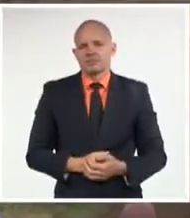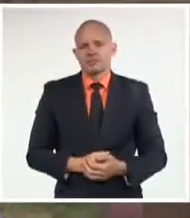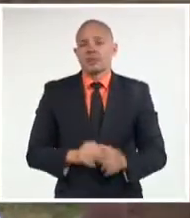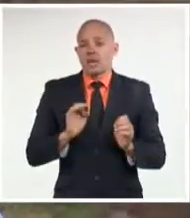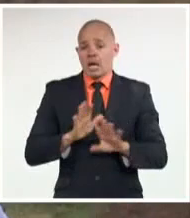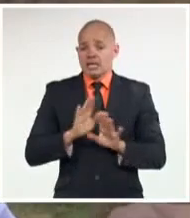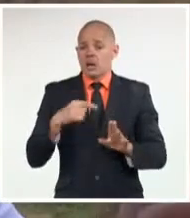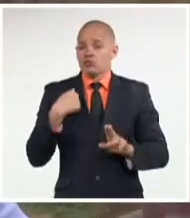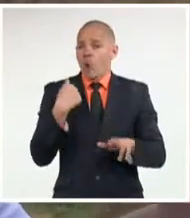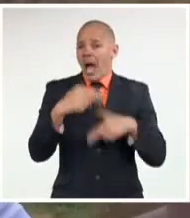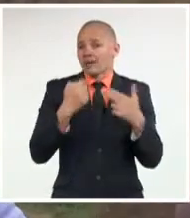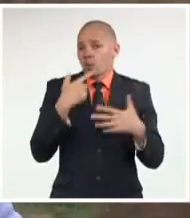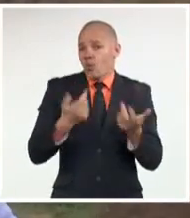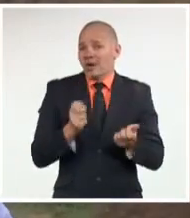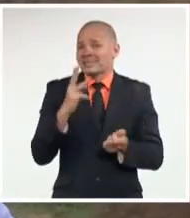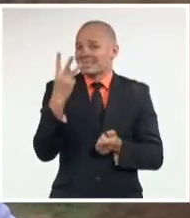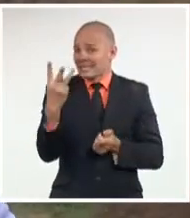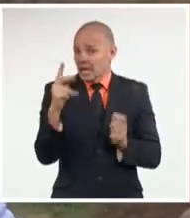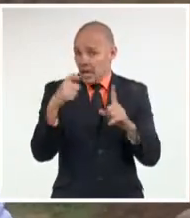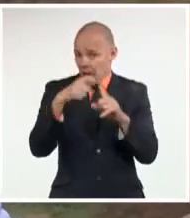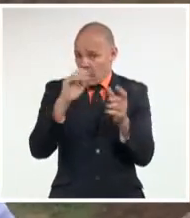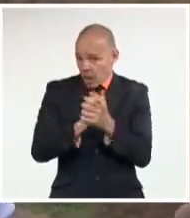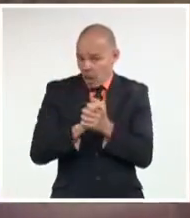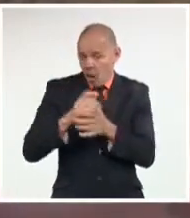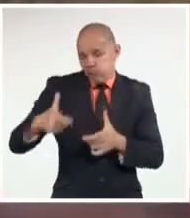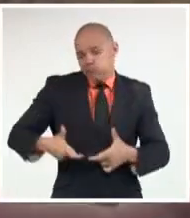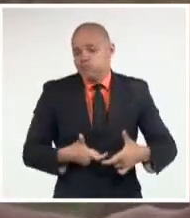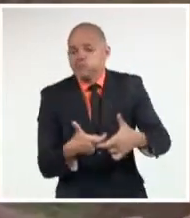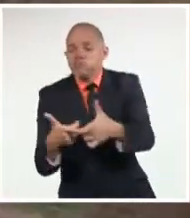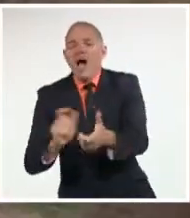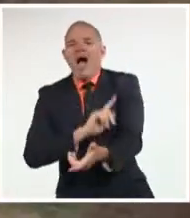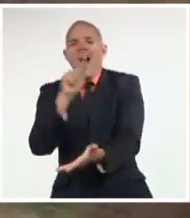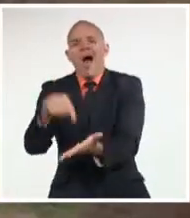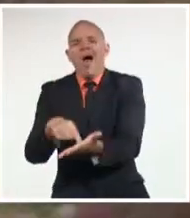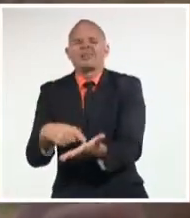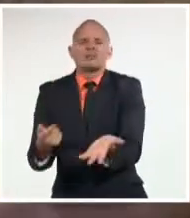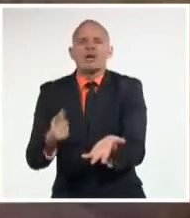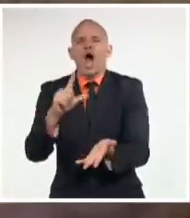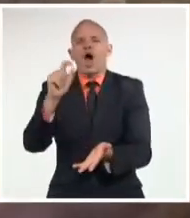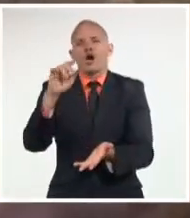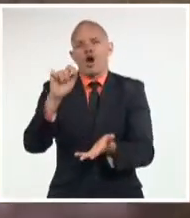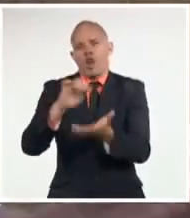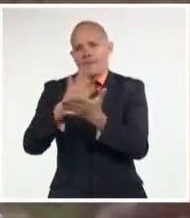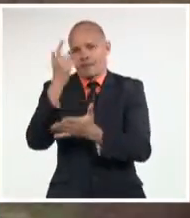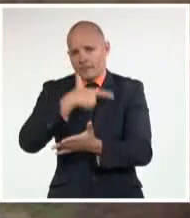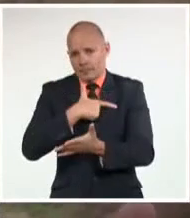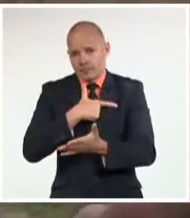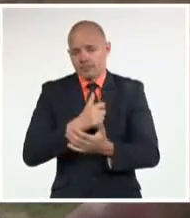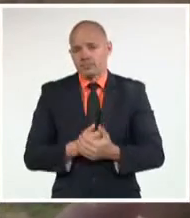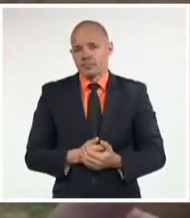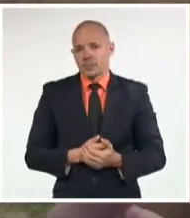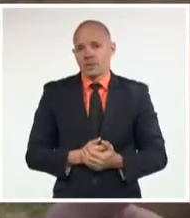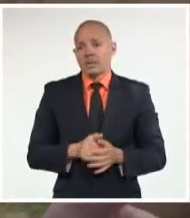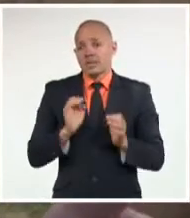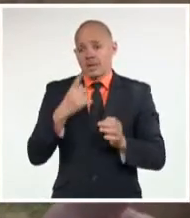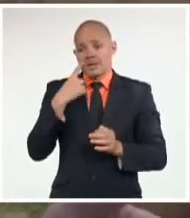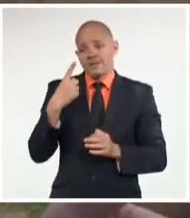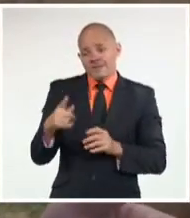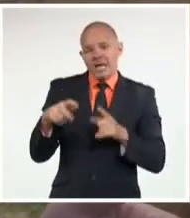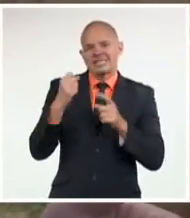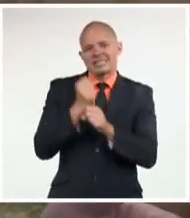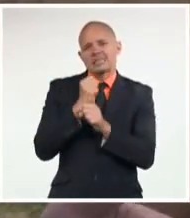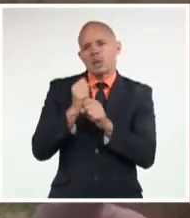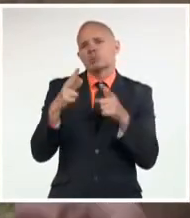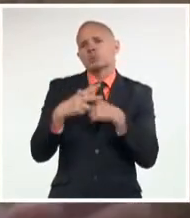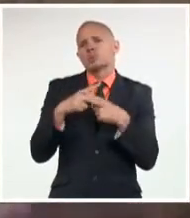de 3 kilómetros para inyectarle agua a la Coloma, porque en ruta se queda casi todo el agua y no llega a la Coloma. Estamos trabajando en el